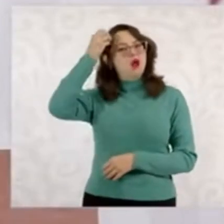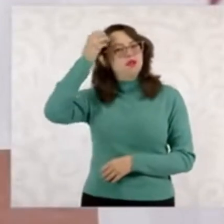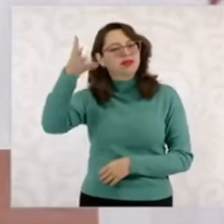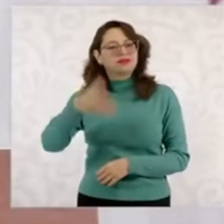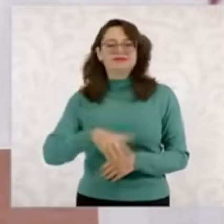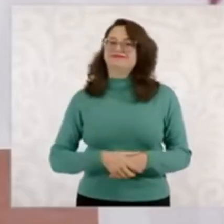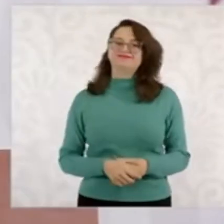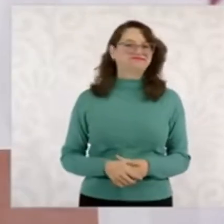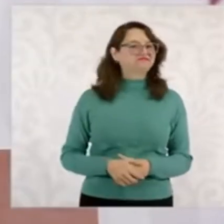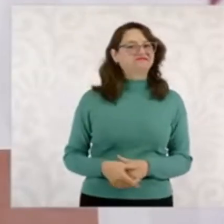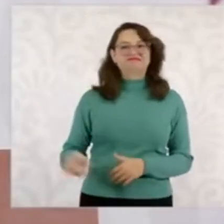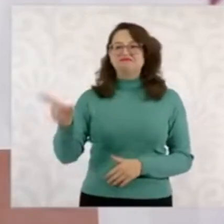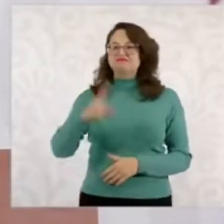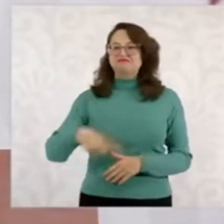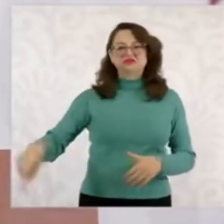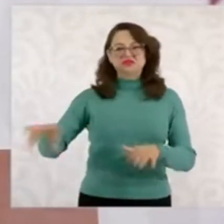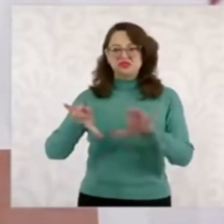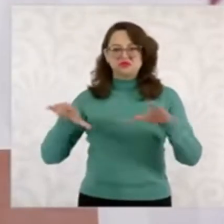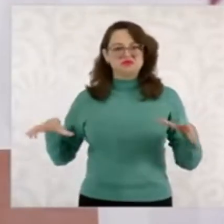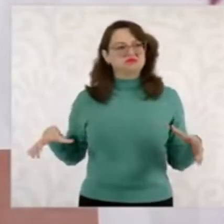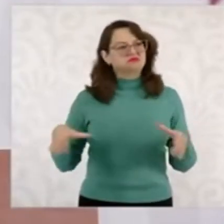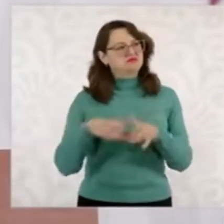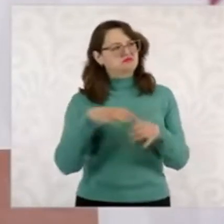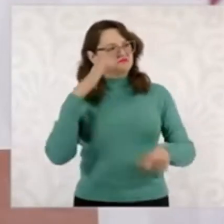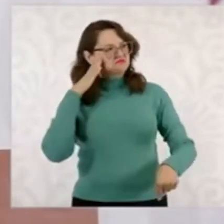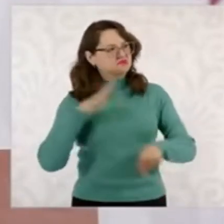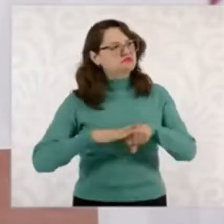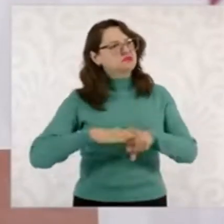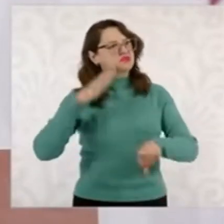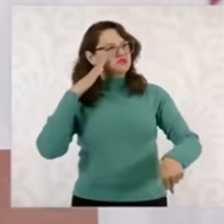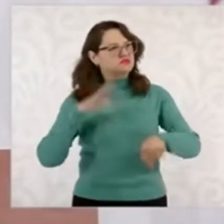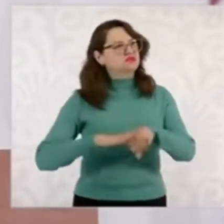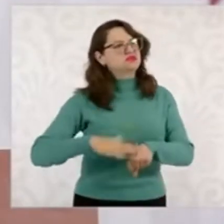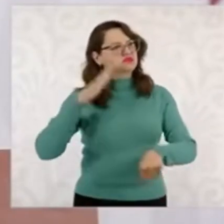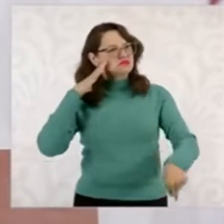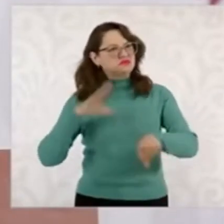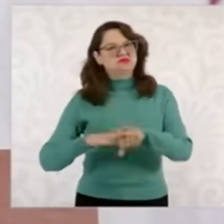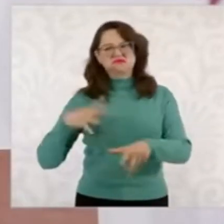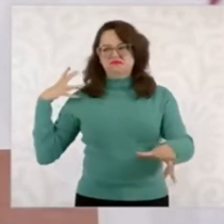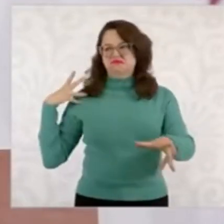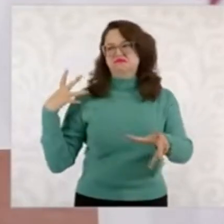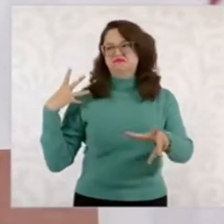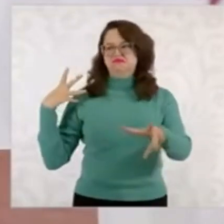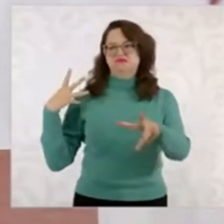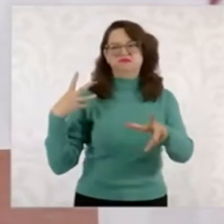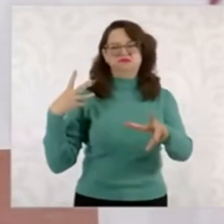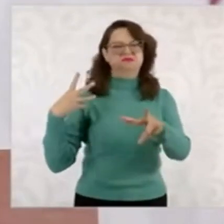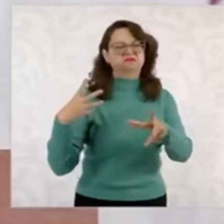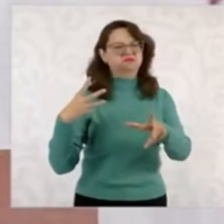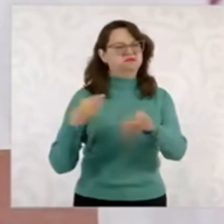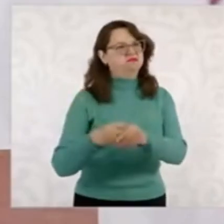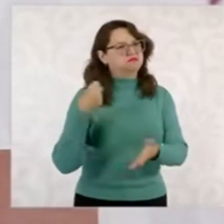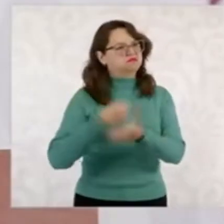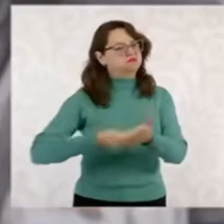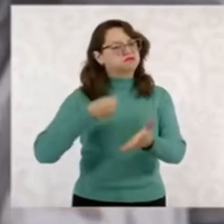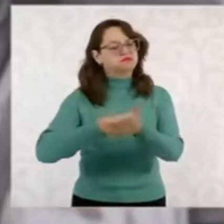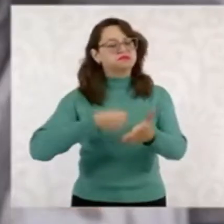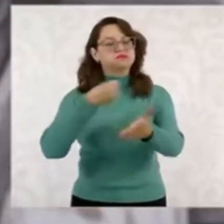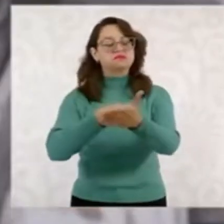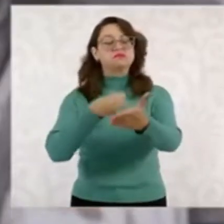solo encuentran su cierre verdadero cuando el Estado actúa con sensibilidad, legalidad